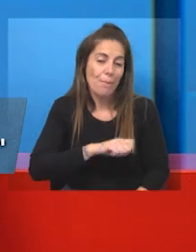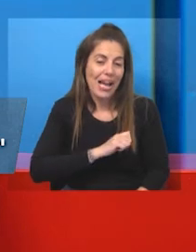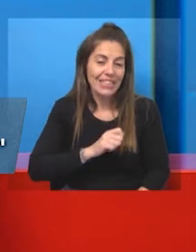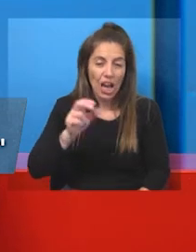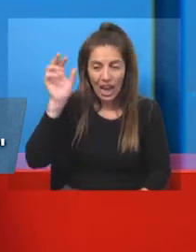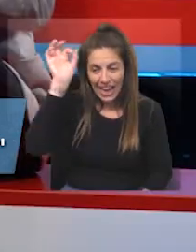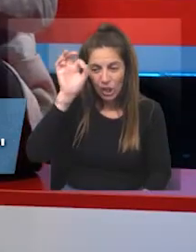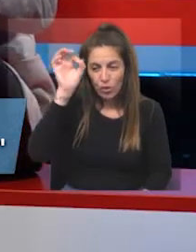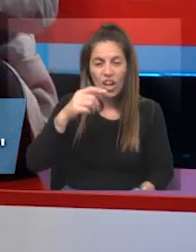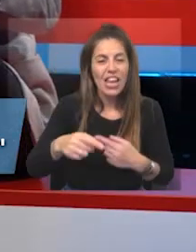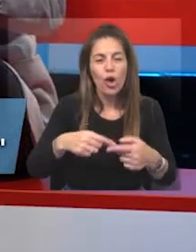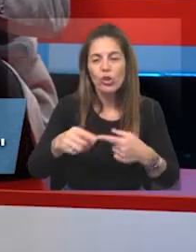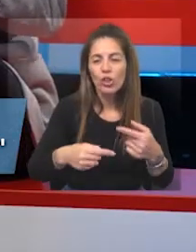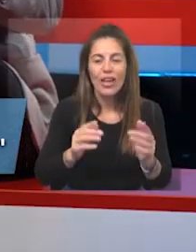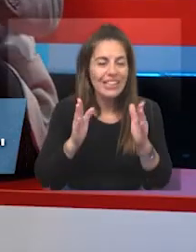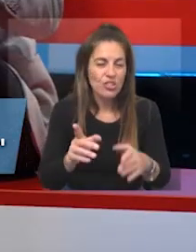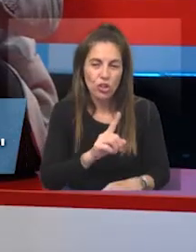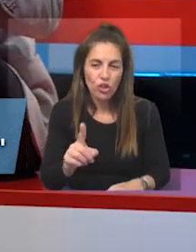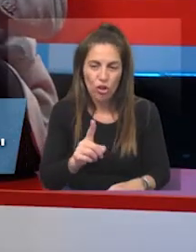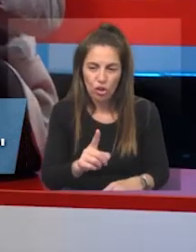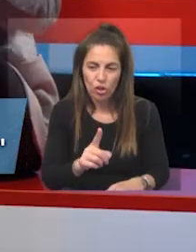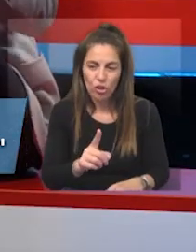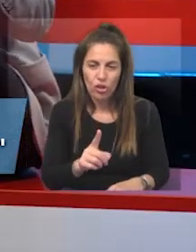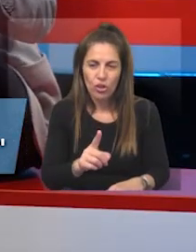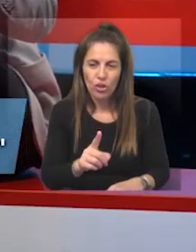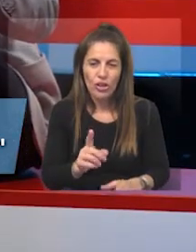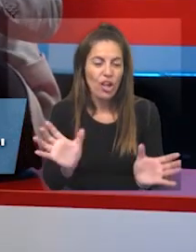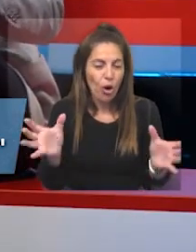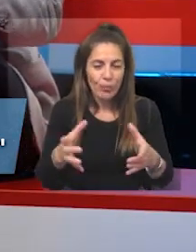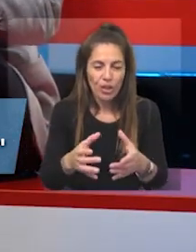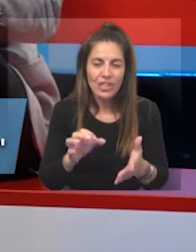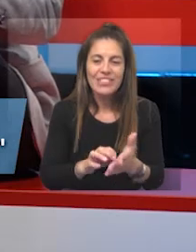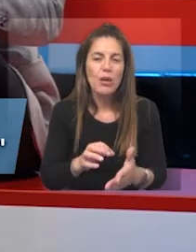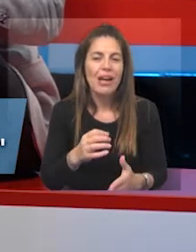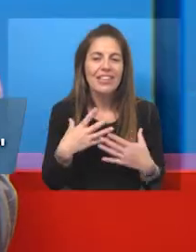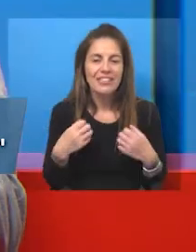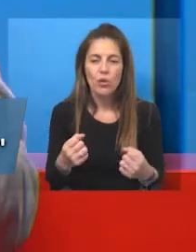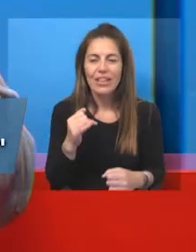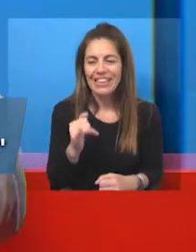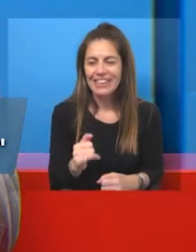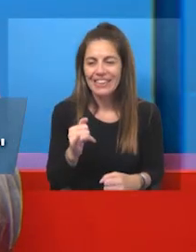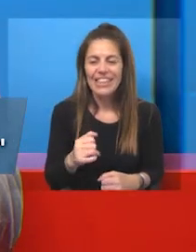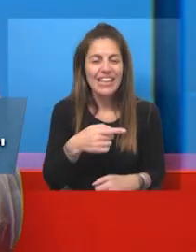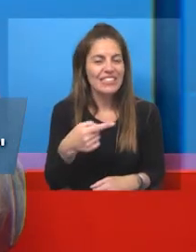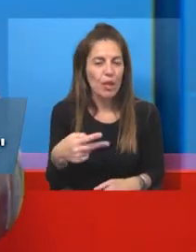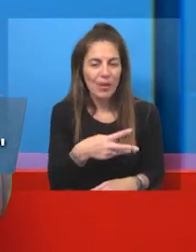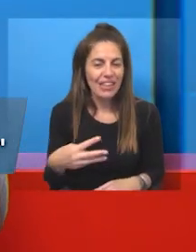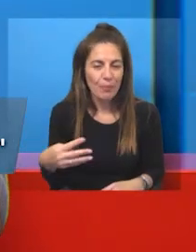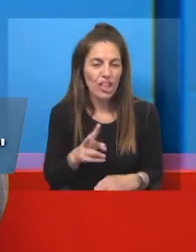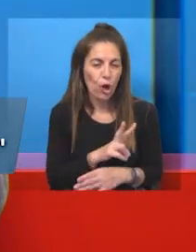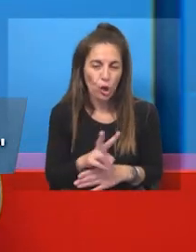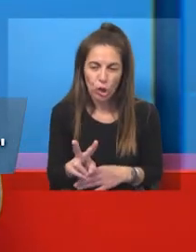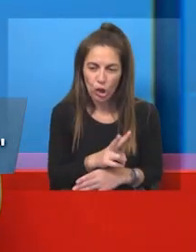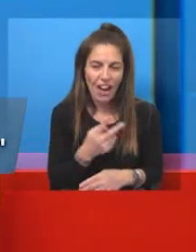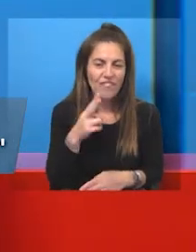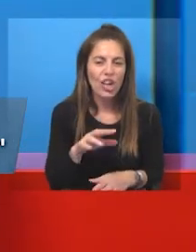Unido la continuidad en la atención la el cobijo del sistema de salud el que tiene que semanalmente controlarlo